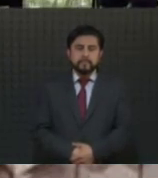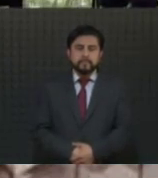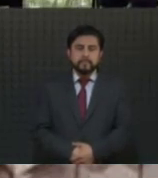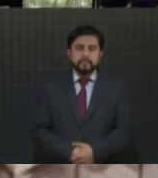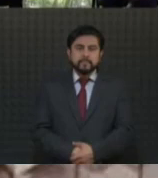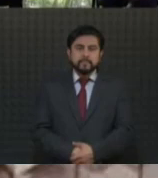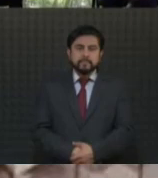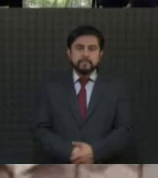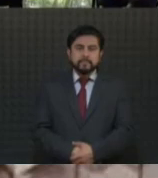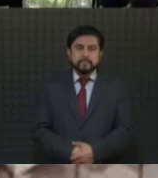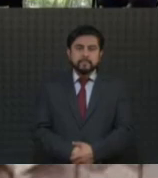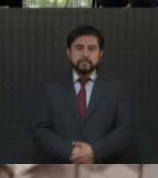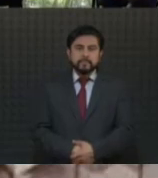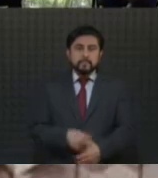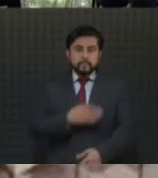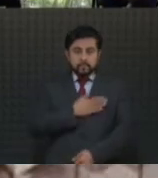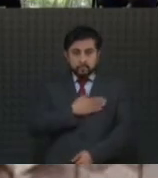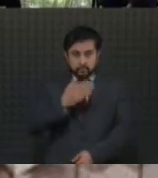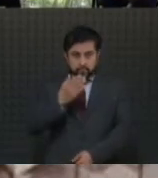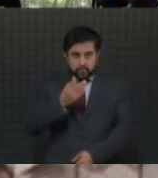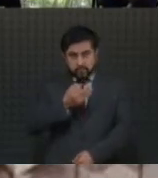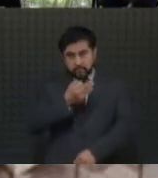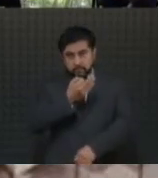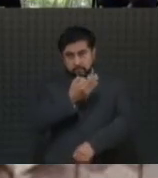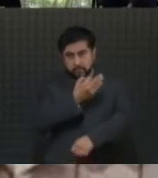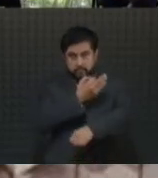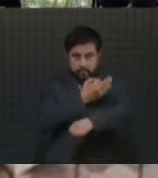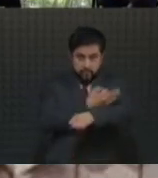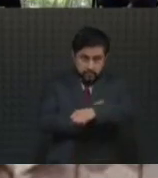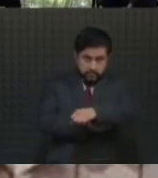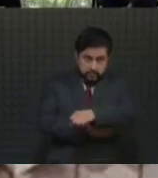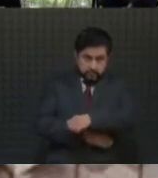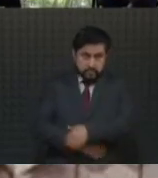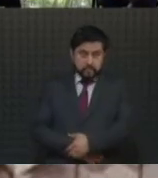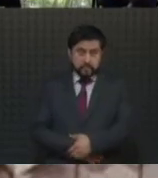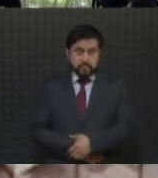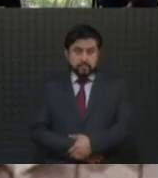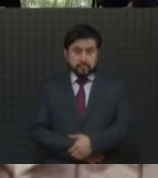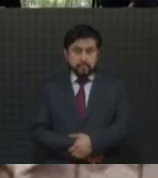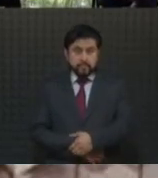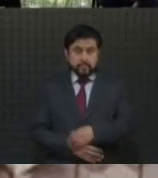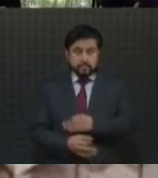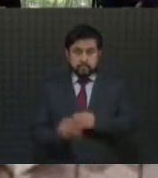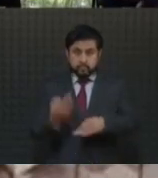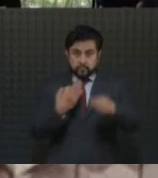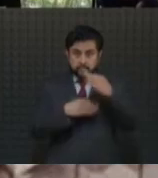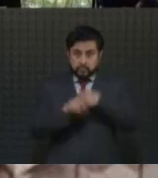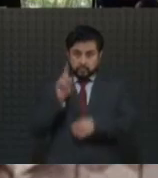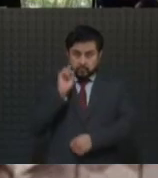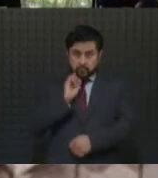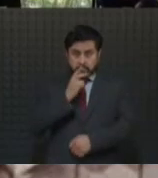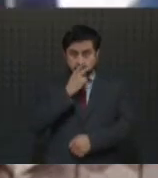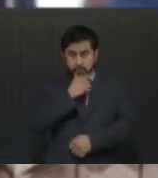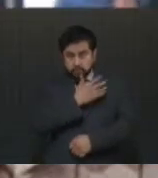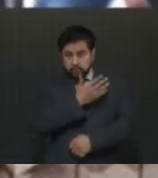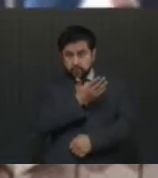Buenas tardes. Buenas tardes, tengan todas, todos